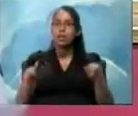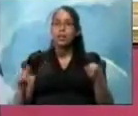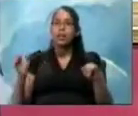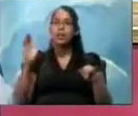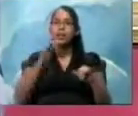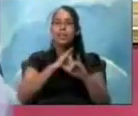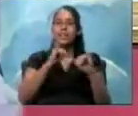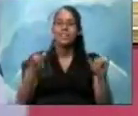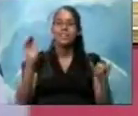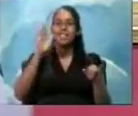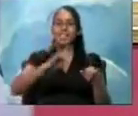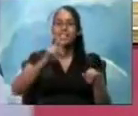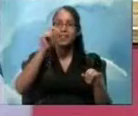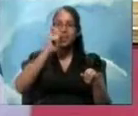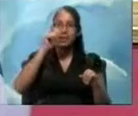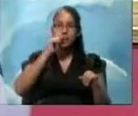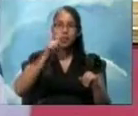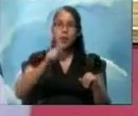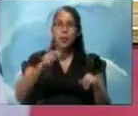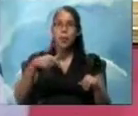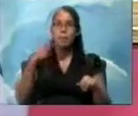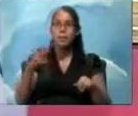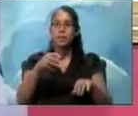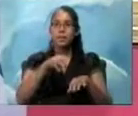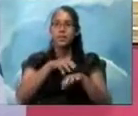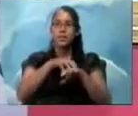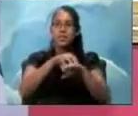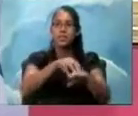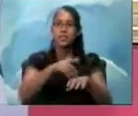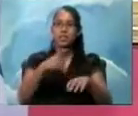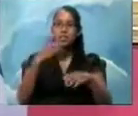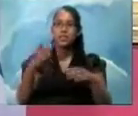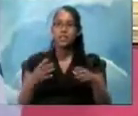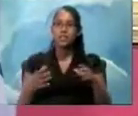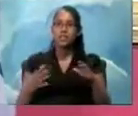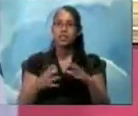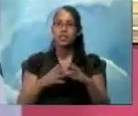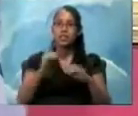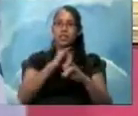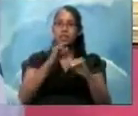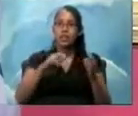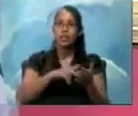este hombre, cuando llevaban a Jesús ya camino